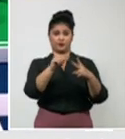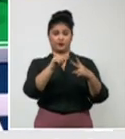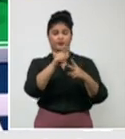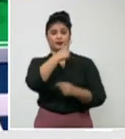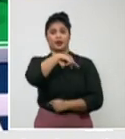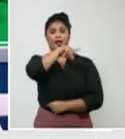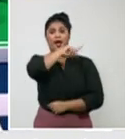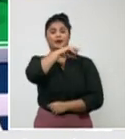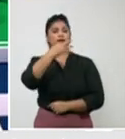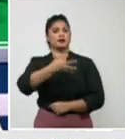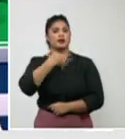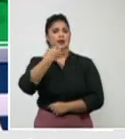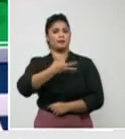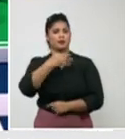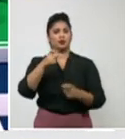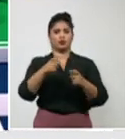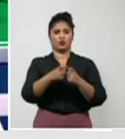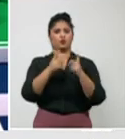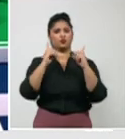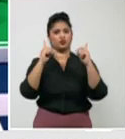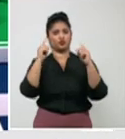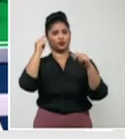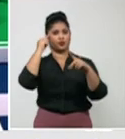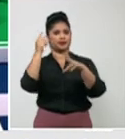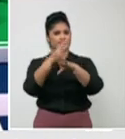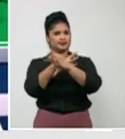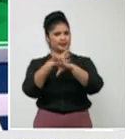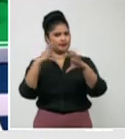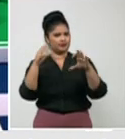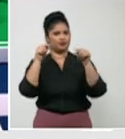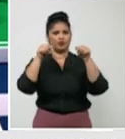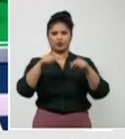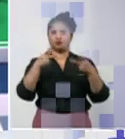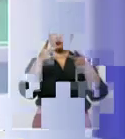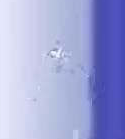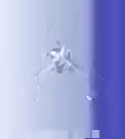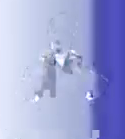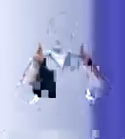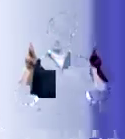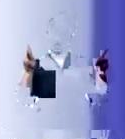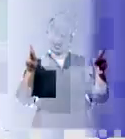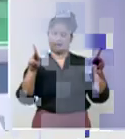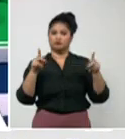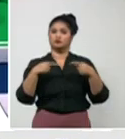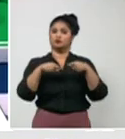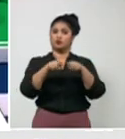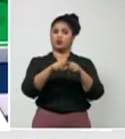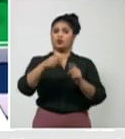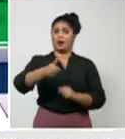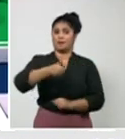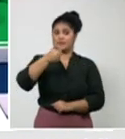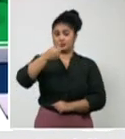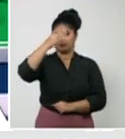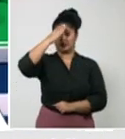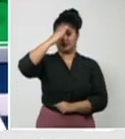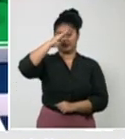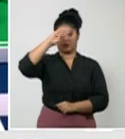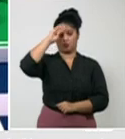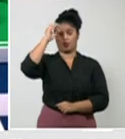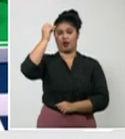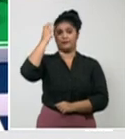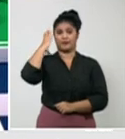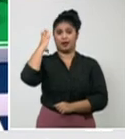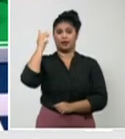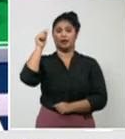los científicos, el presidente, pues se van a adoptar diferentes protocolos, diferentes